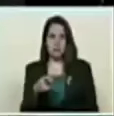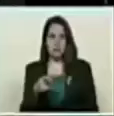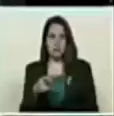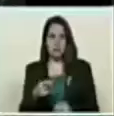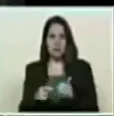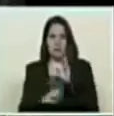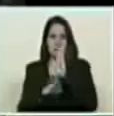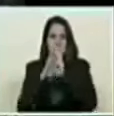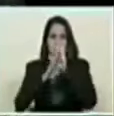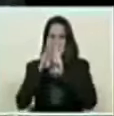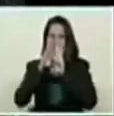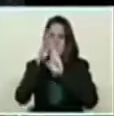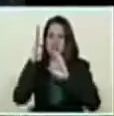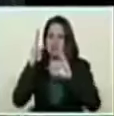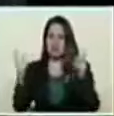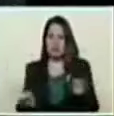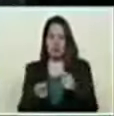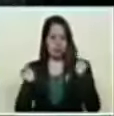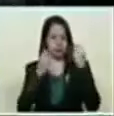incrementando las movilizaciones,